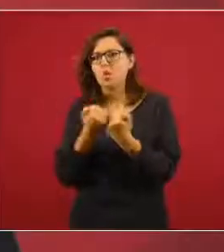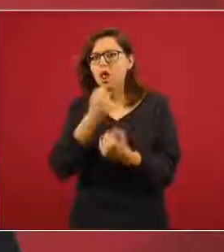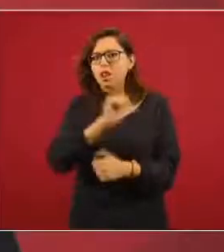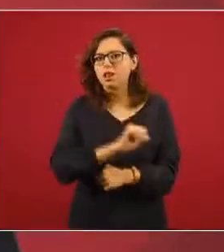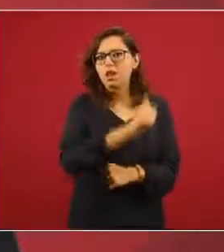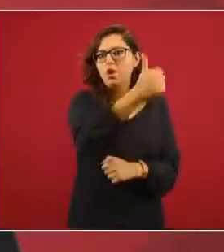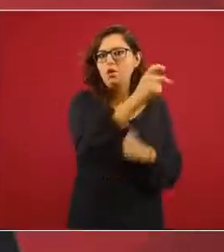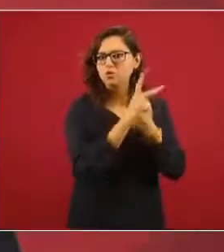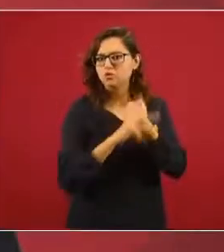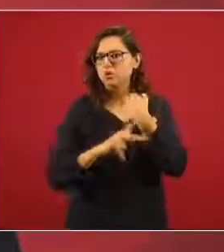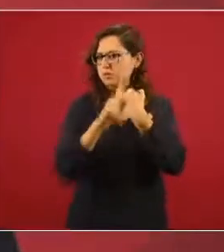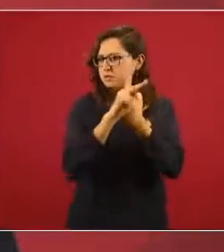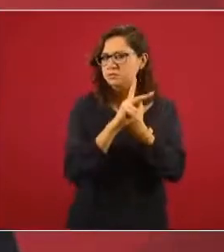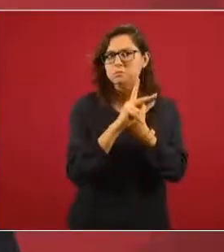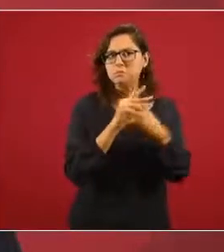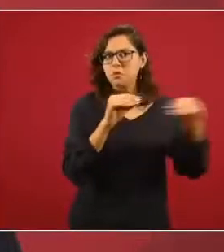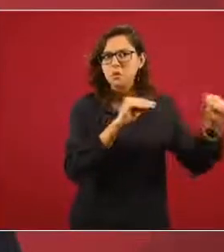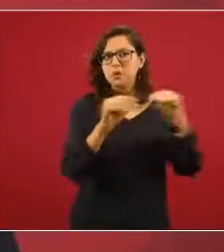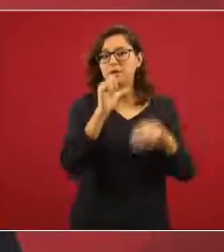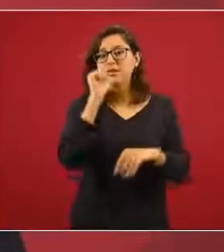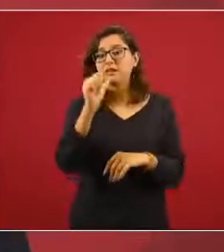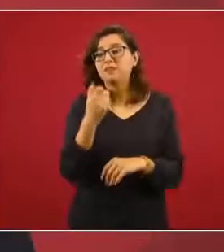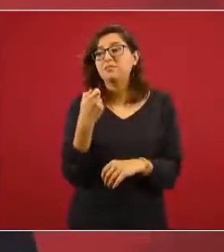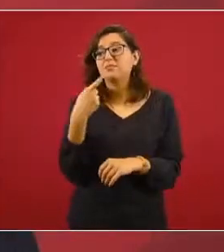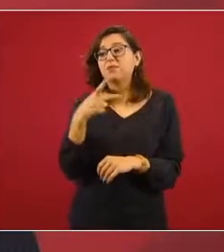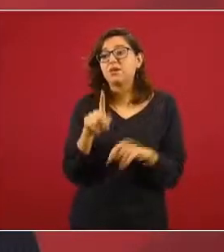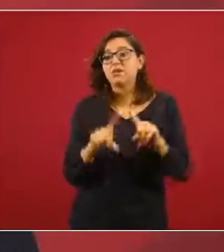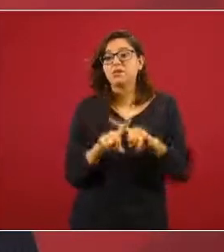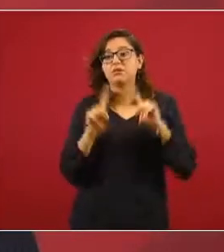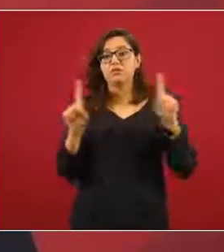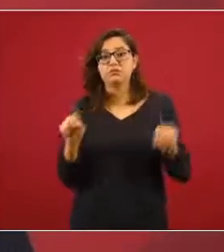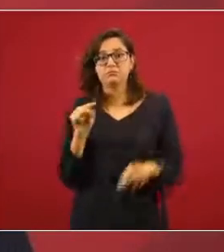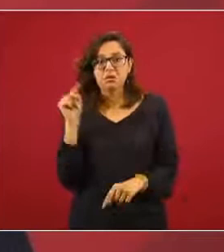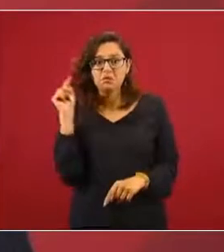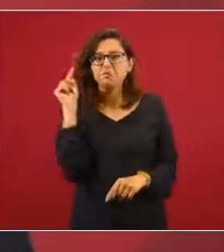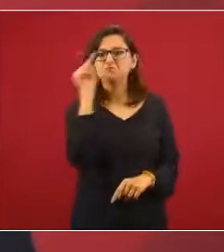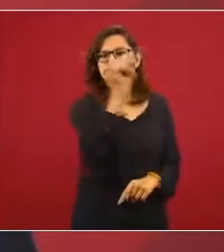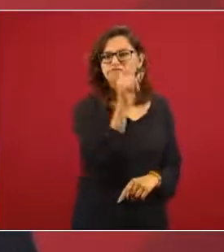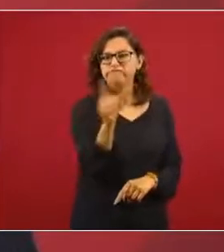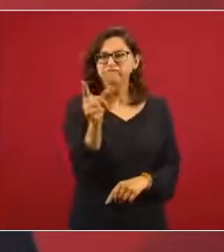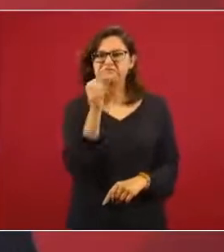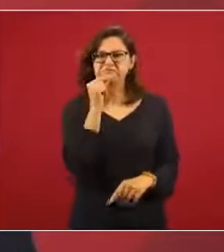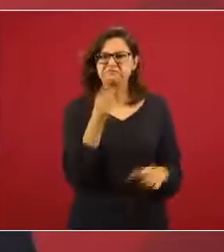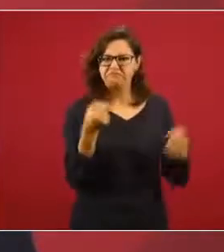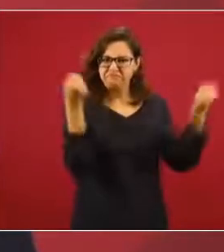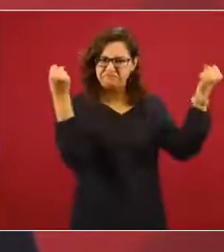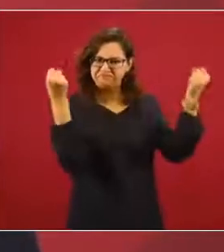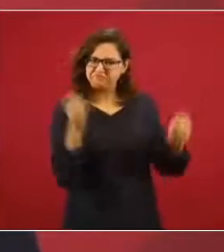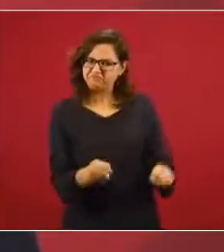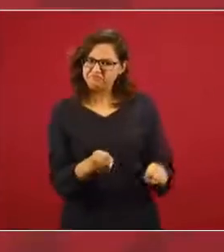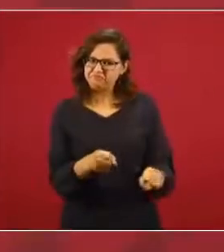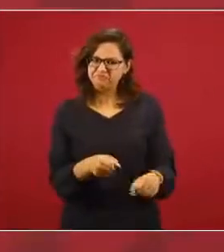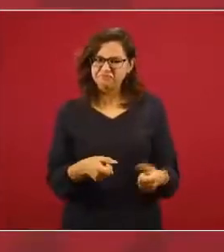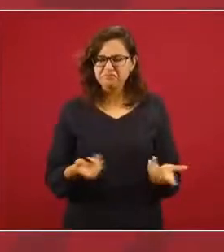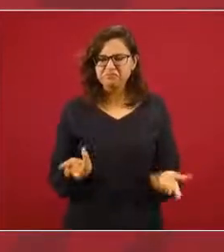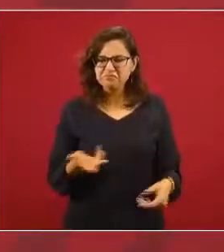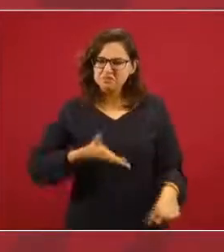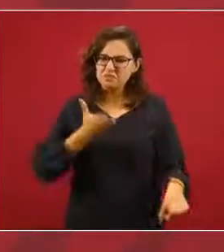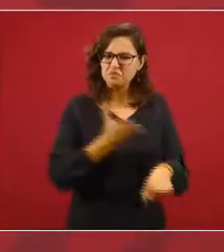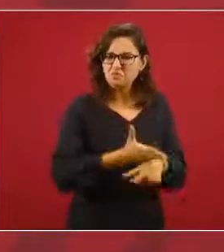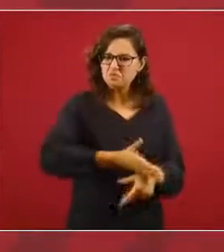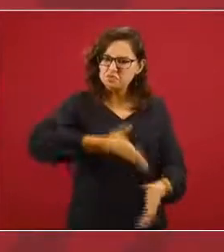del poder público, en algunos casos la fuerza pública, y en México no. En México decidimos deliberadamente no